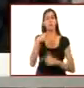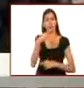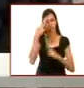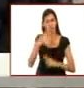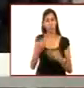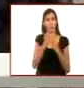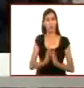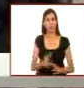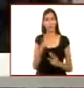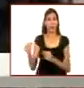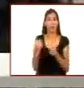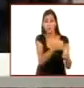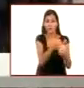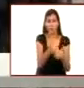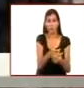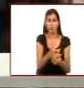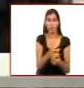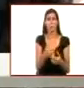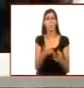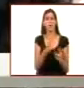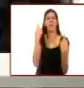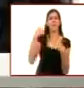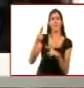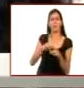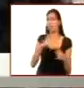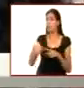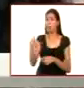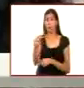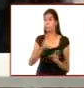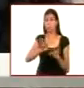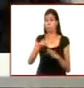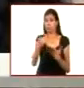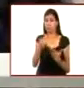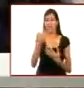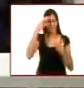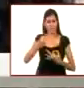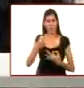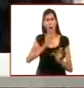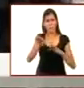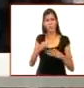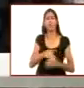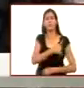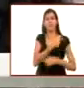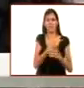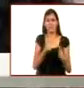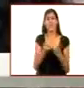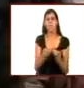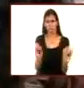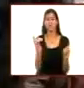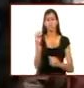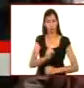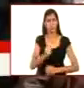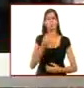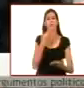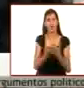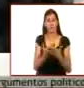estudiantes, no perseguimos la disidencia, no insultamos a la gente y creemos en la universidad libre, plural y democrática. Muchas gracias, señor ministro, nosotros